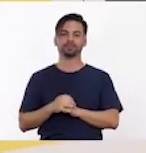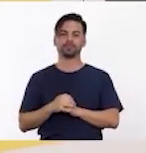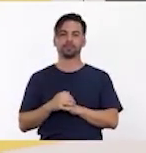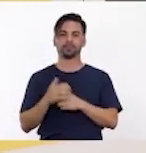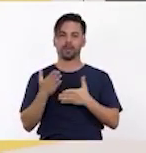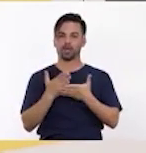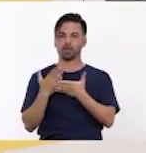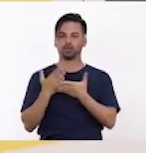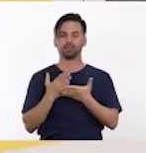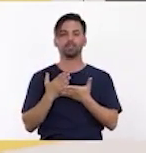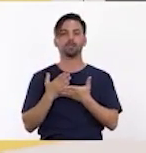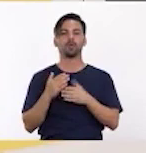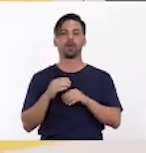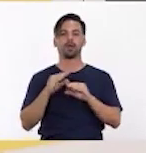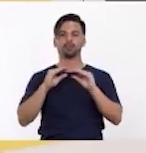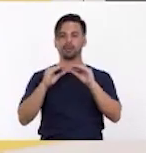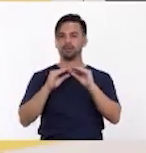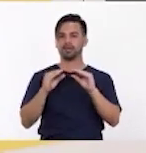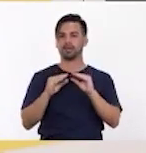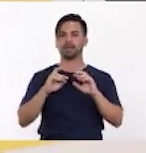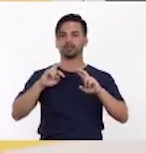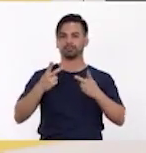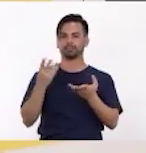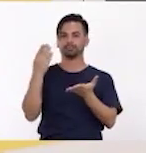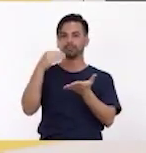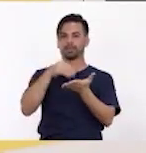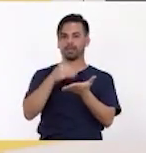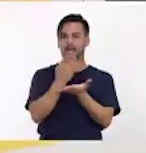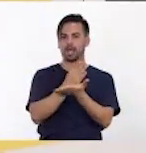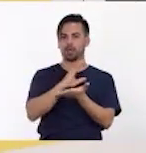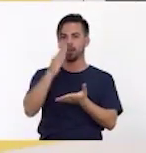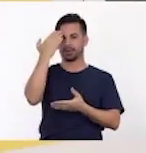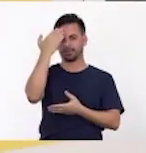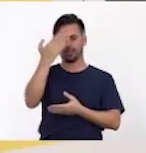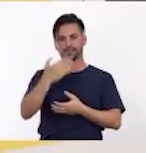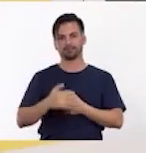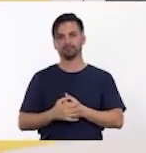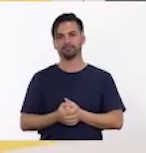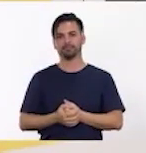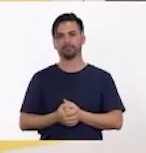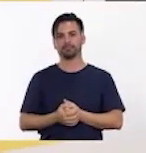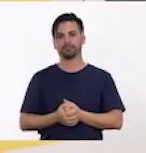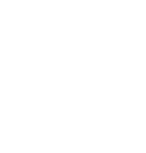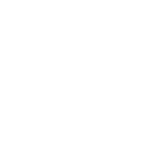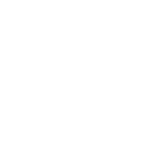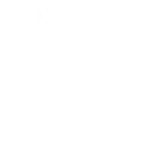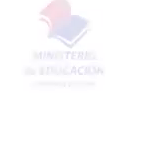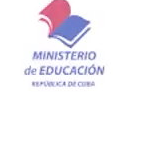encuentro para seguir preparándonos para el retorno a las escuelas. Muchas gracias.